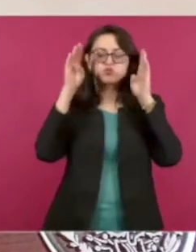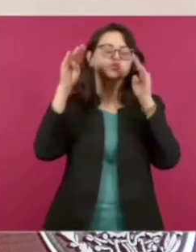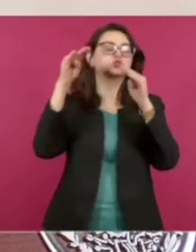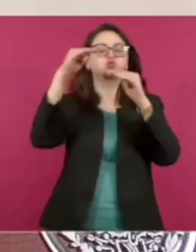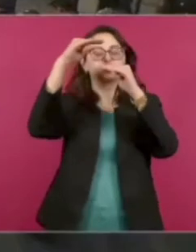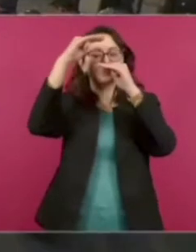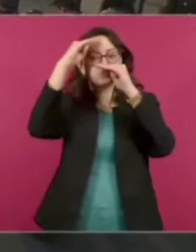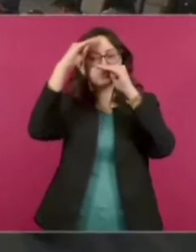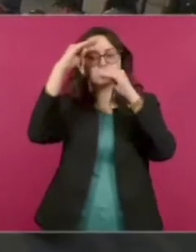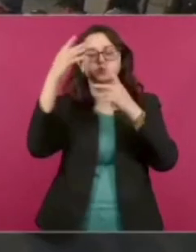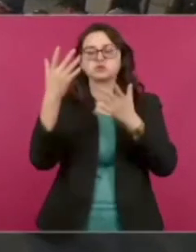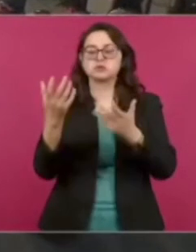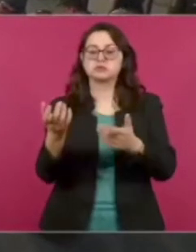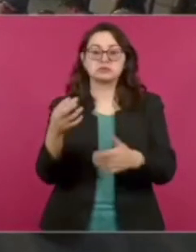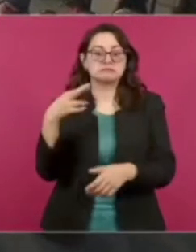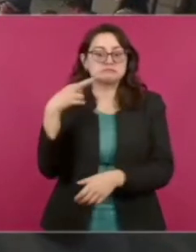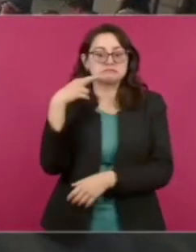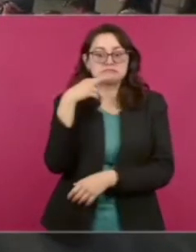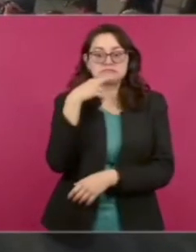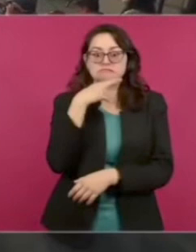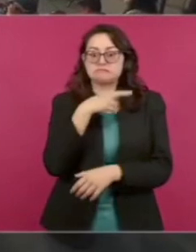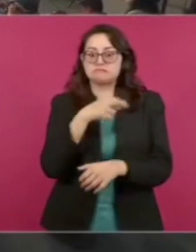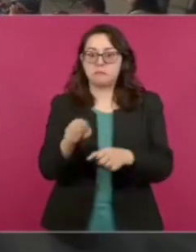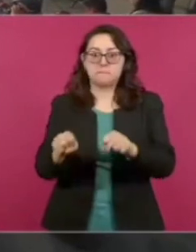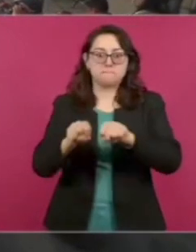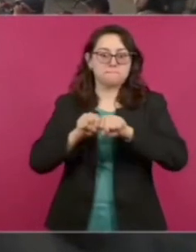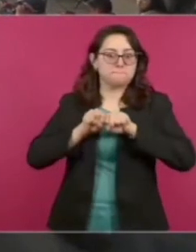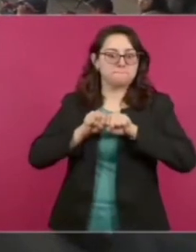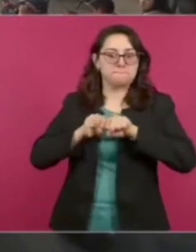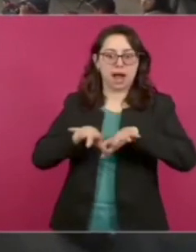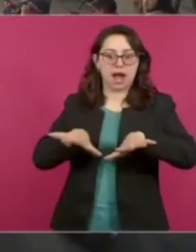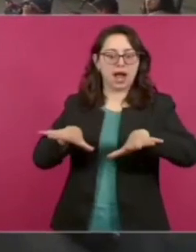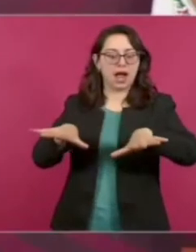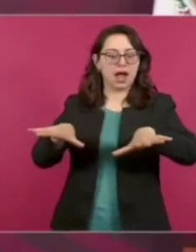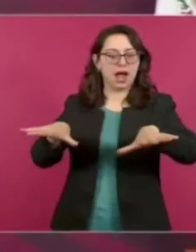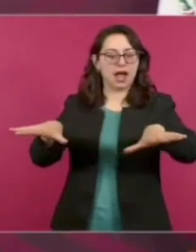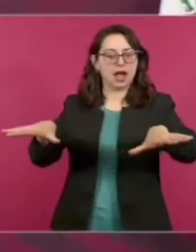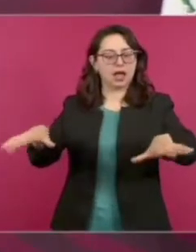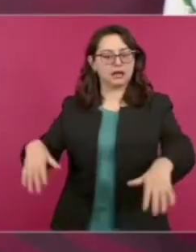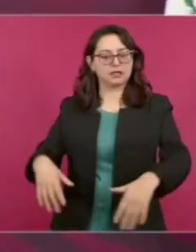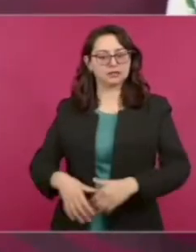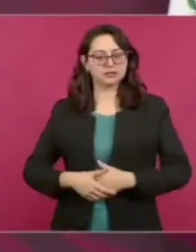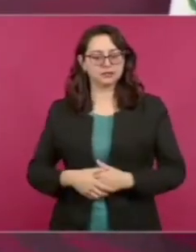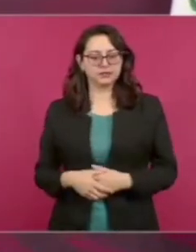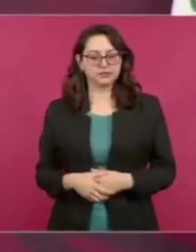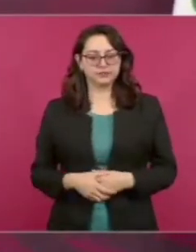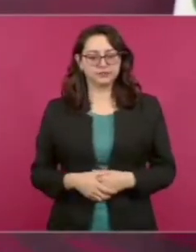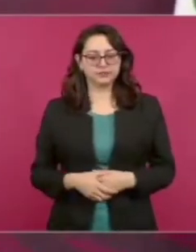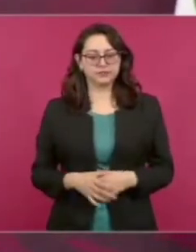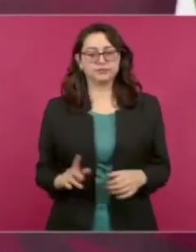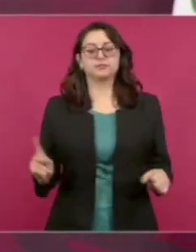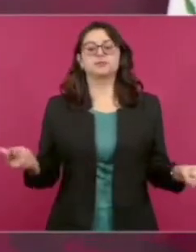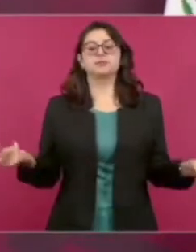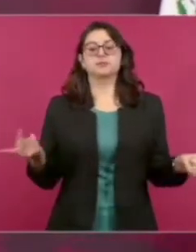Resulta que en la frontera con Guatemala, en Chiapas,